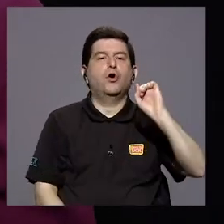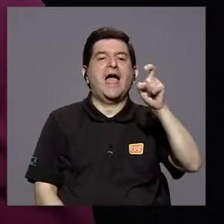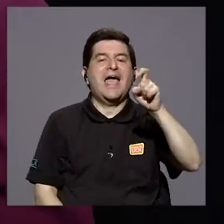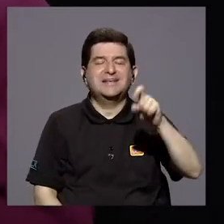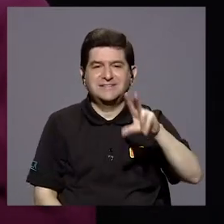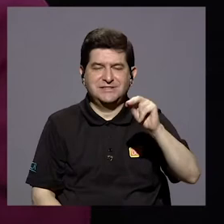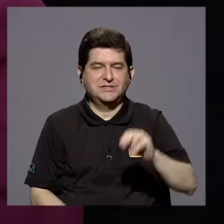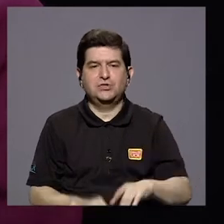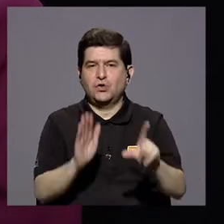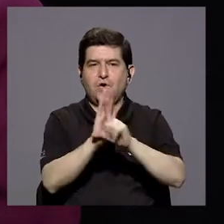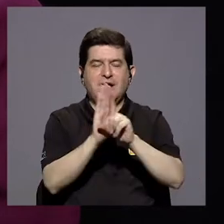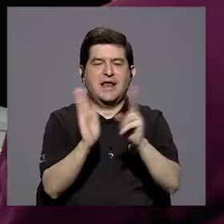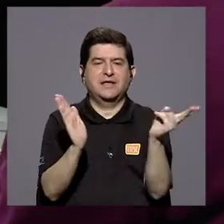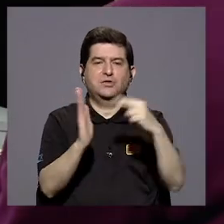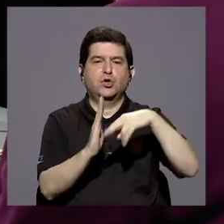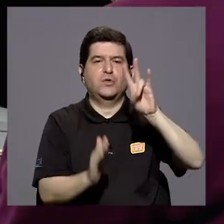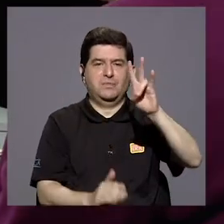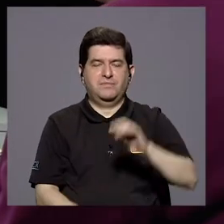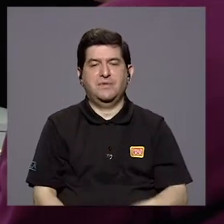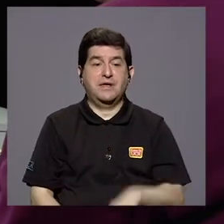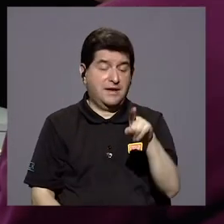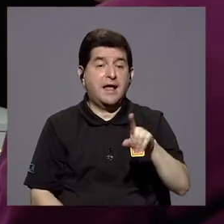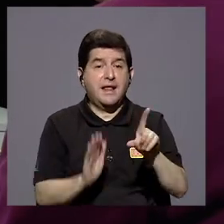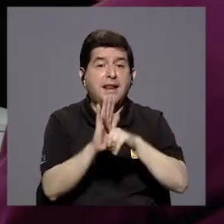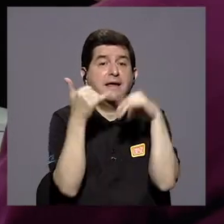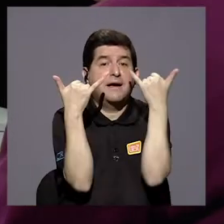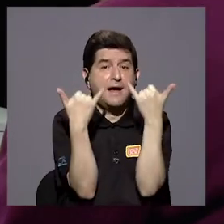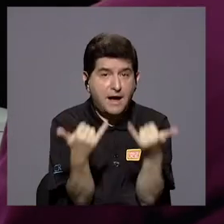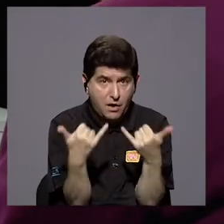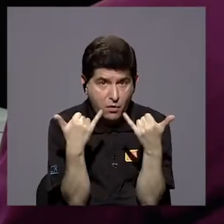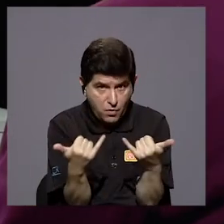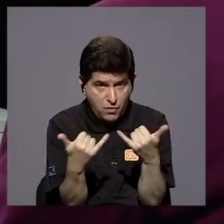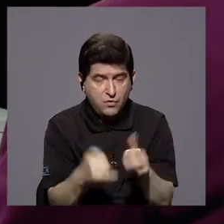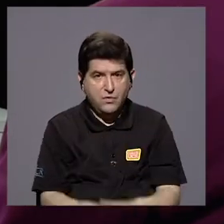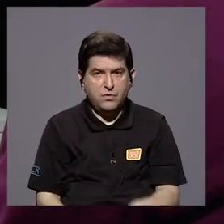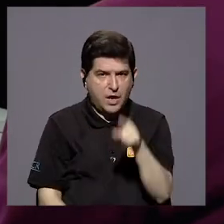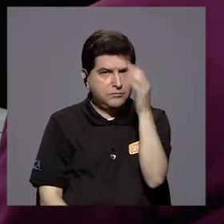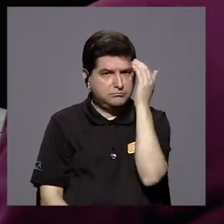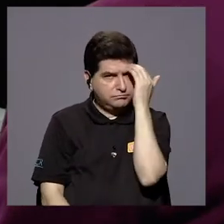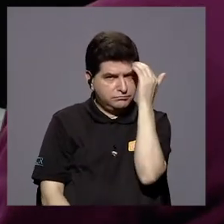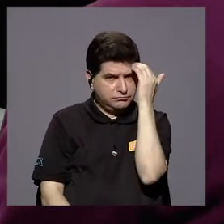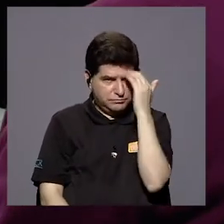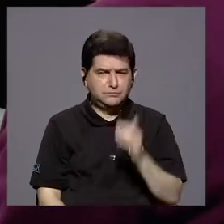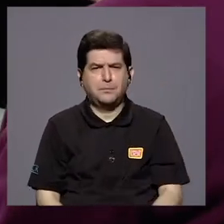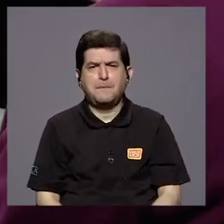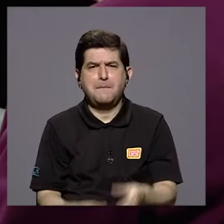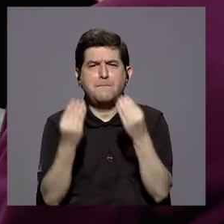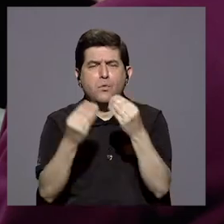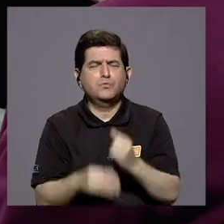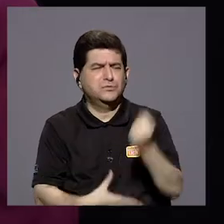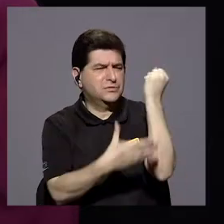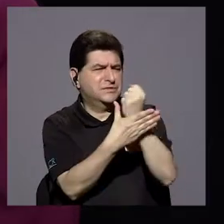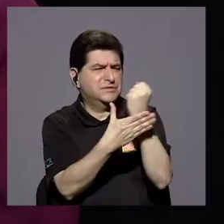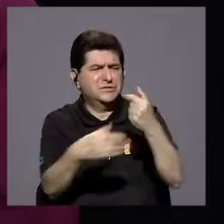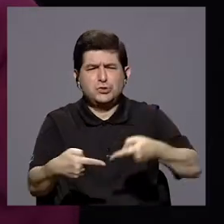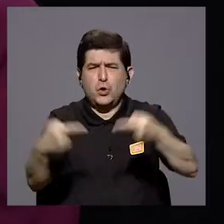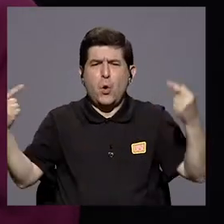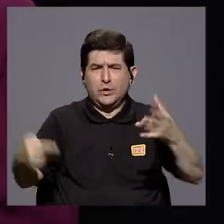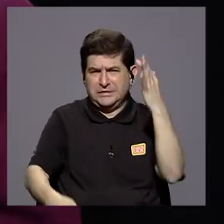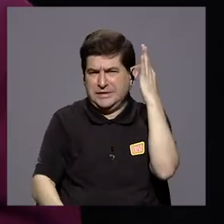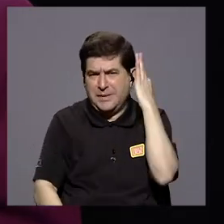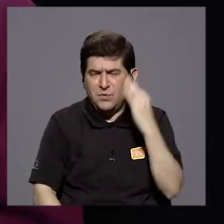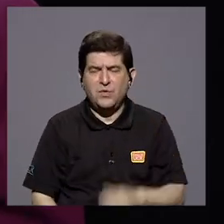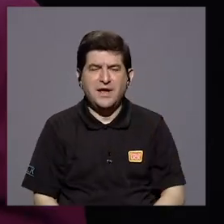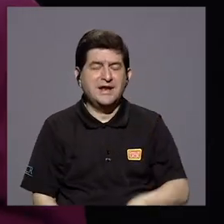en la ley del 2007. Y con esta ley, como usted sabe, se ha dado muchos femicidios de